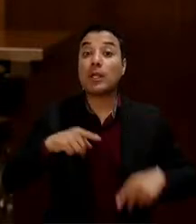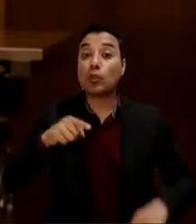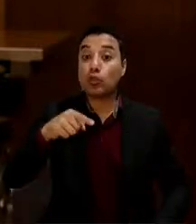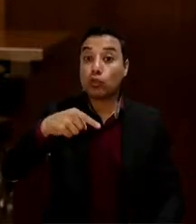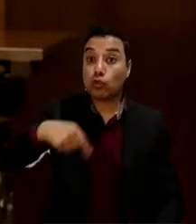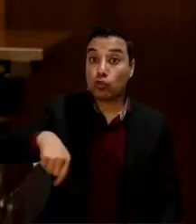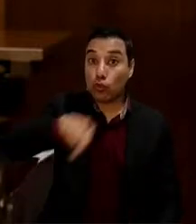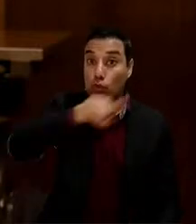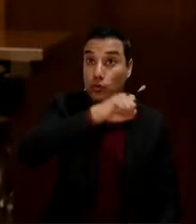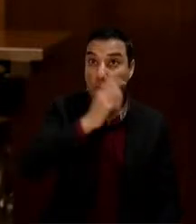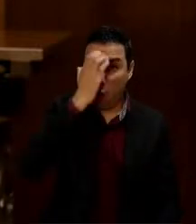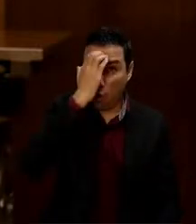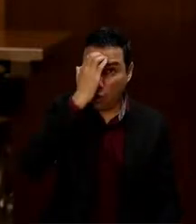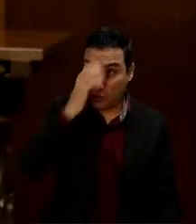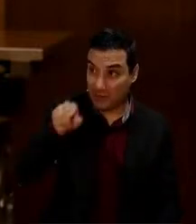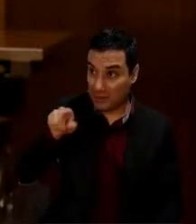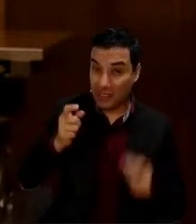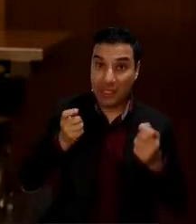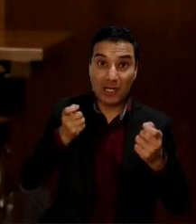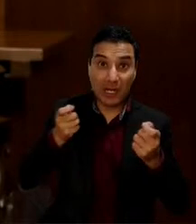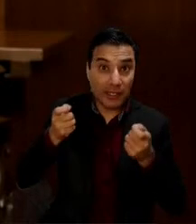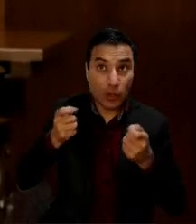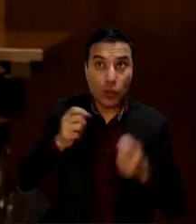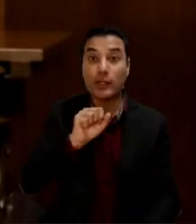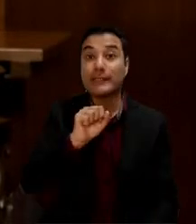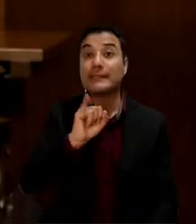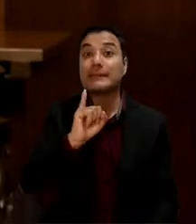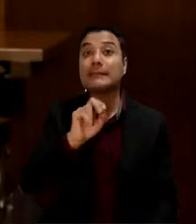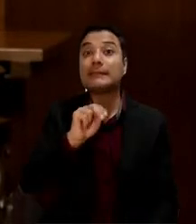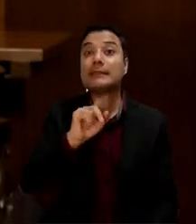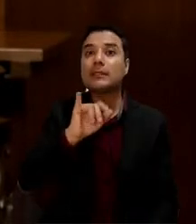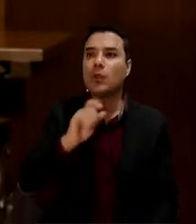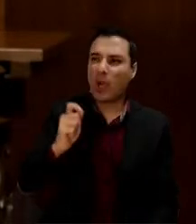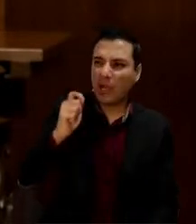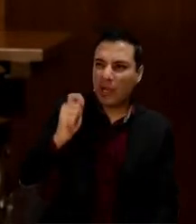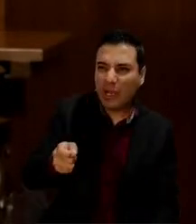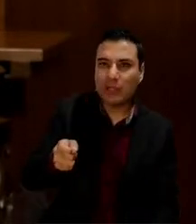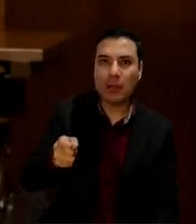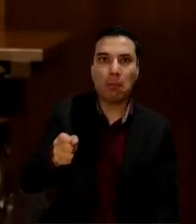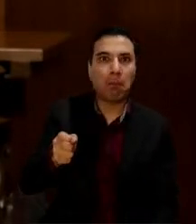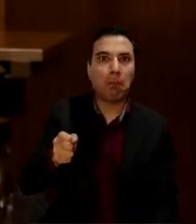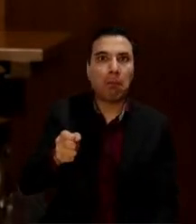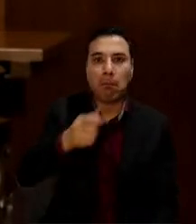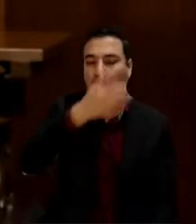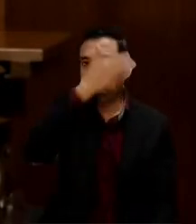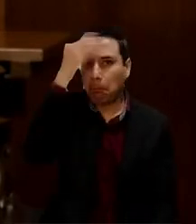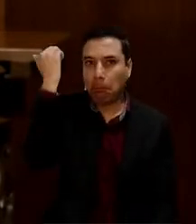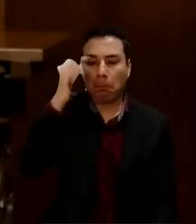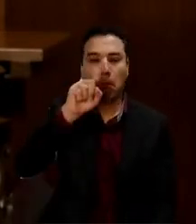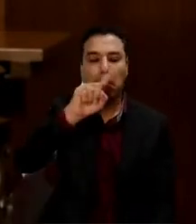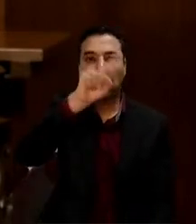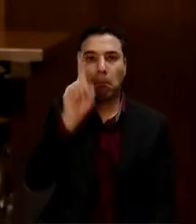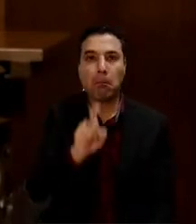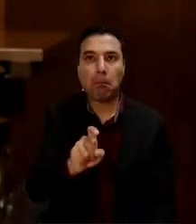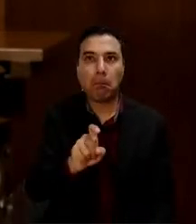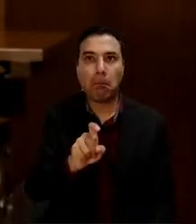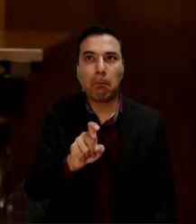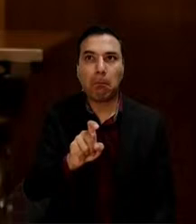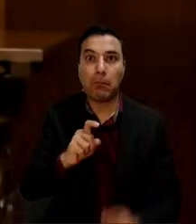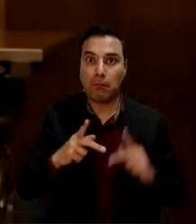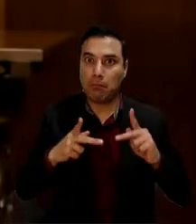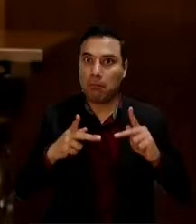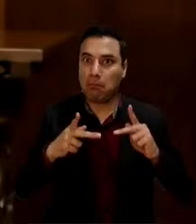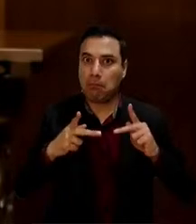sus verdaderas funciones o, en peor de los casos, ni siquiera tengan el conocimiento de quiénes son